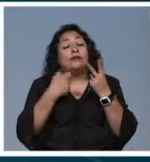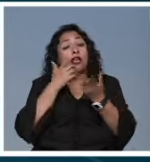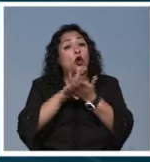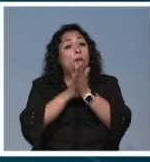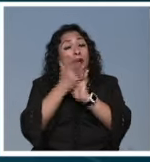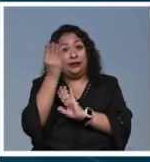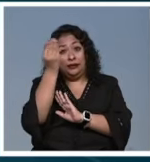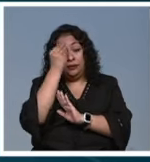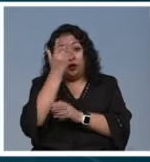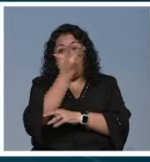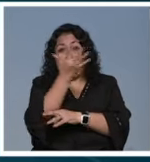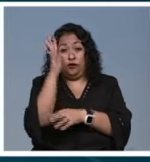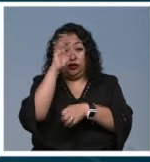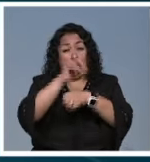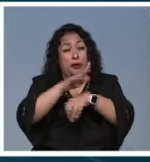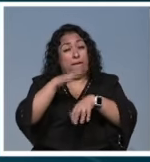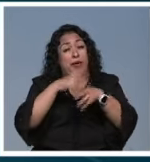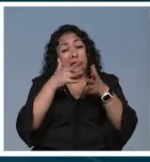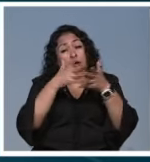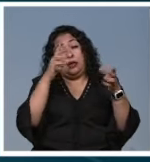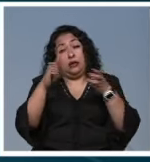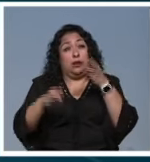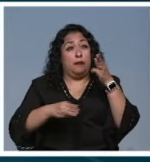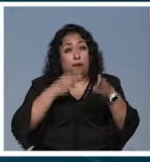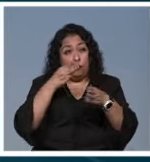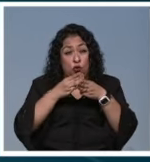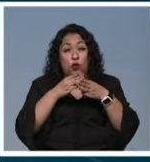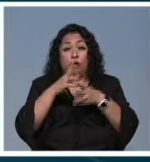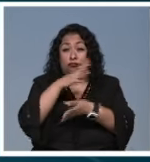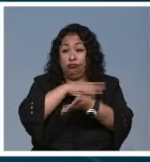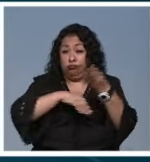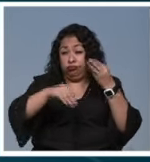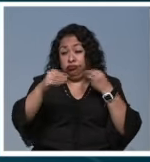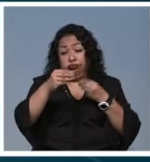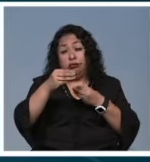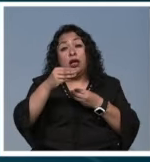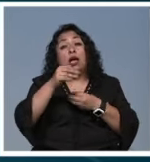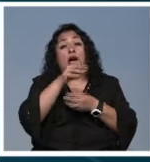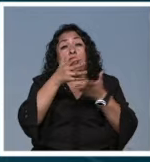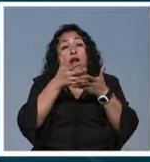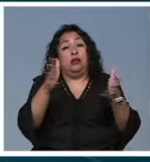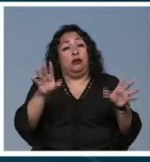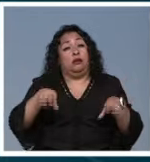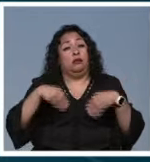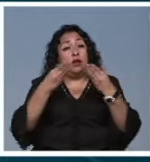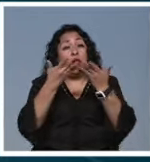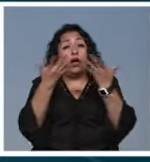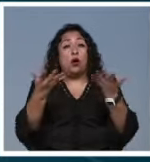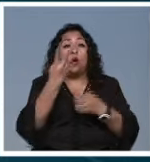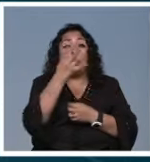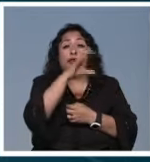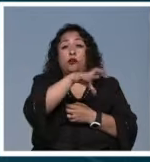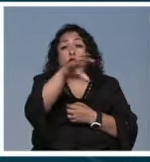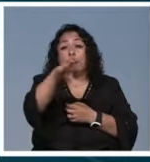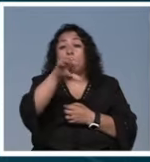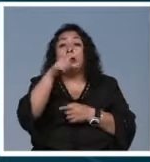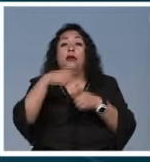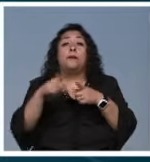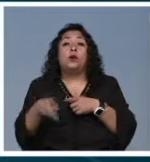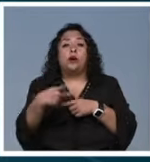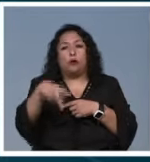a Chapultepec en el bosque cultural más grande del mundo, devolverle su grandeza y entregarle sus ahora 4 secciones al pueblo